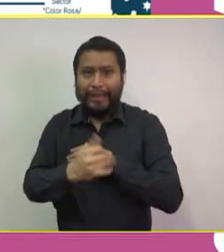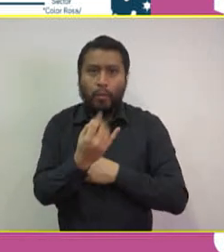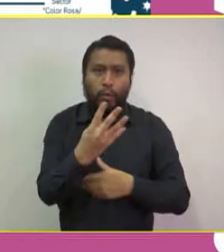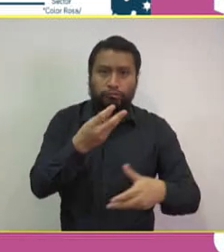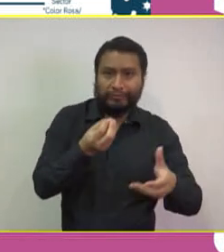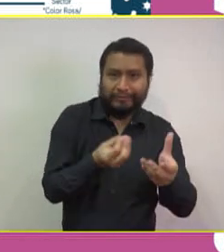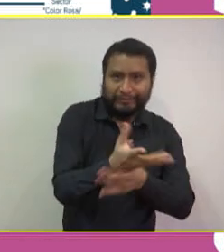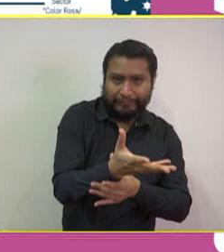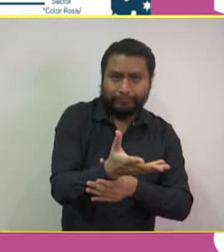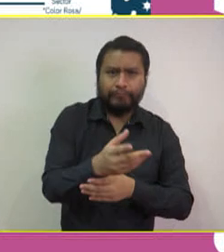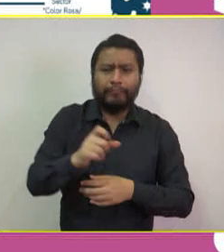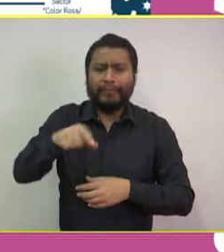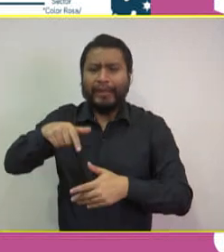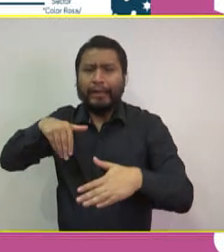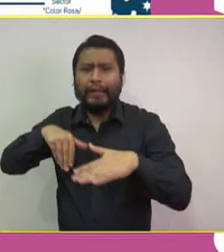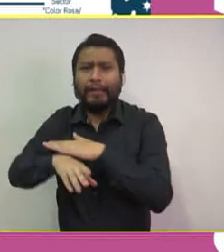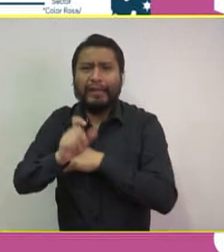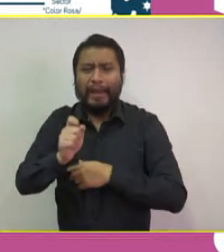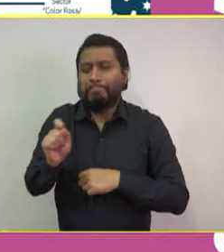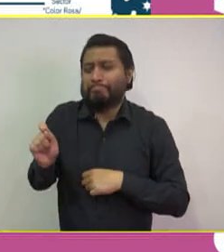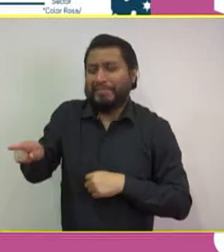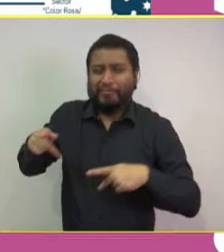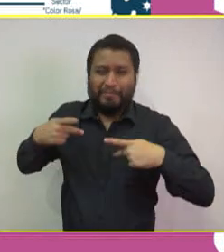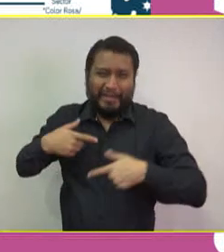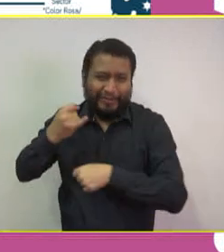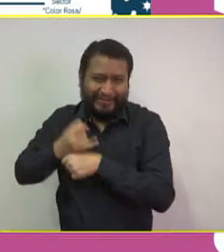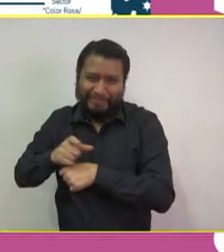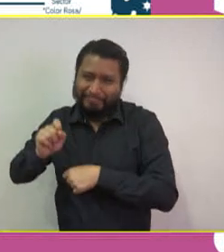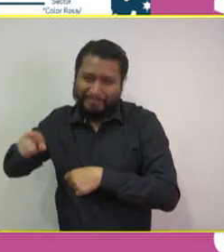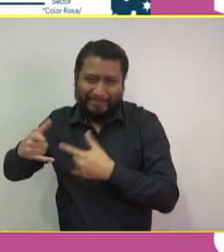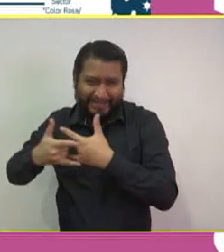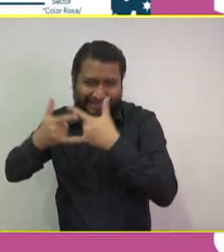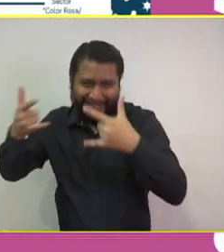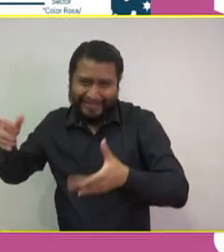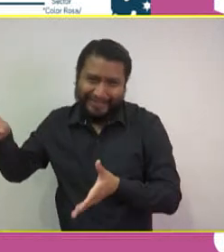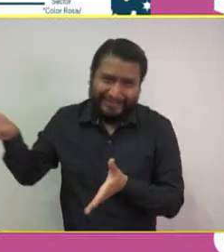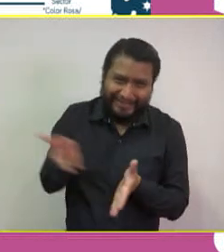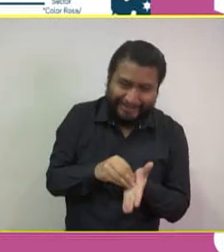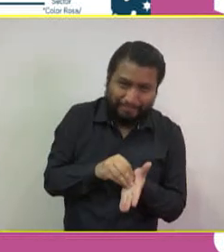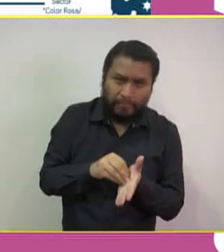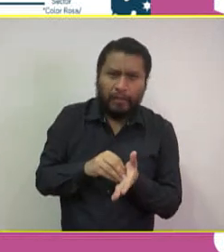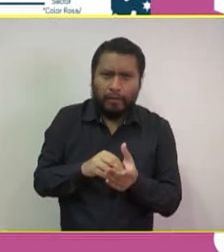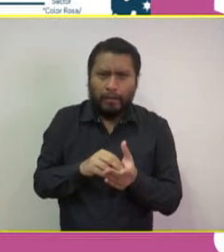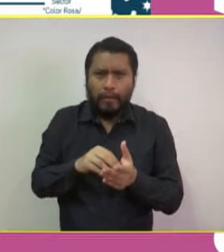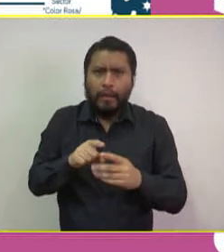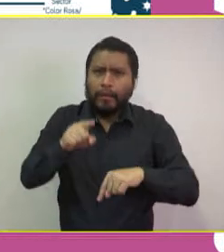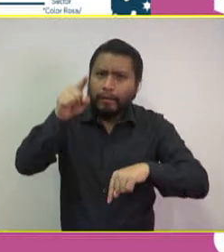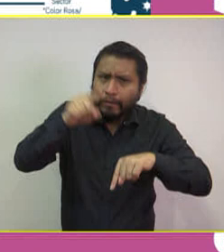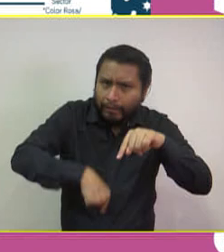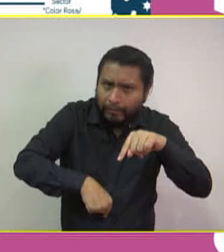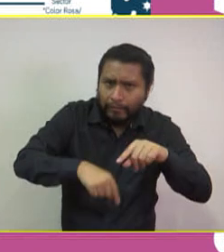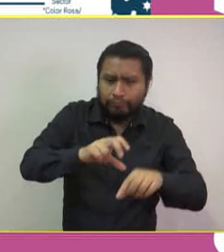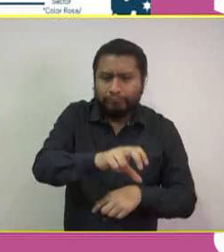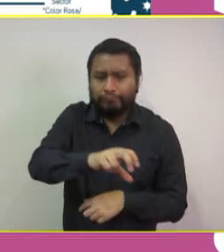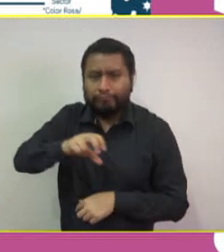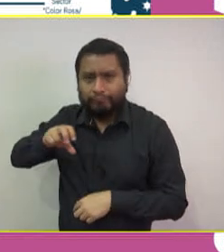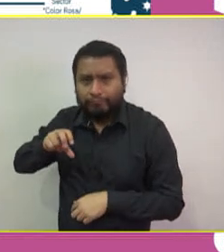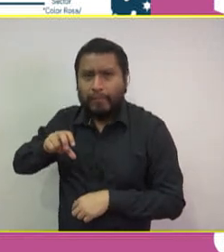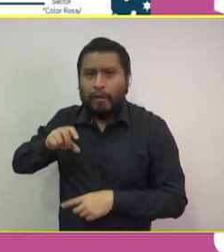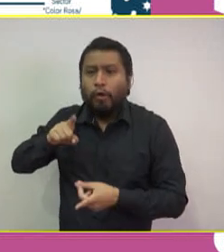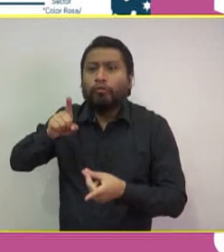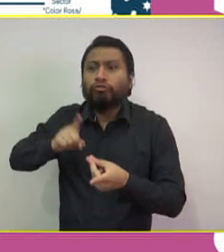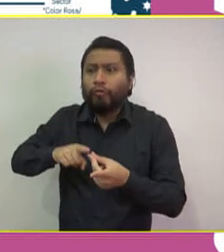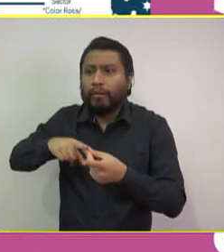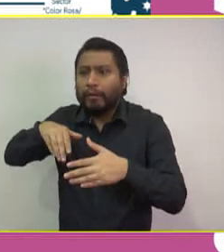historia, para que sigan con esta apropiación del cuento y del podcast. Y se pueden quitar para que puedan ponerlos en la entrada que